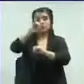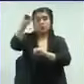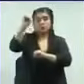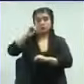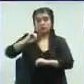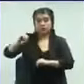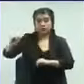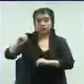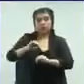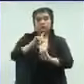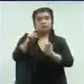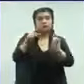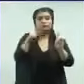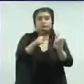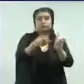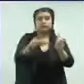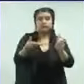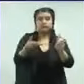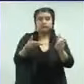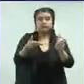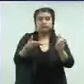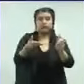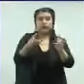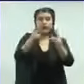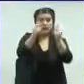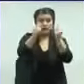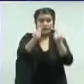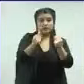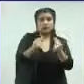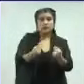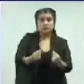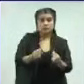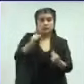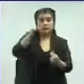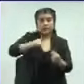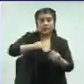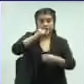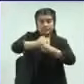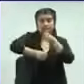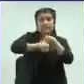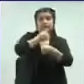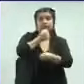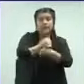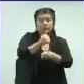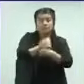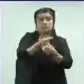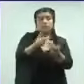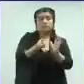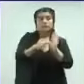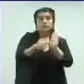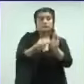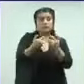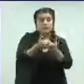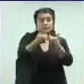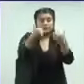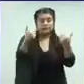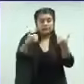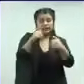54.75% sobre el presupuesto de este año, que nos da entonces una diferencia